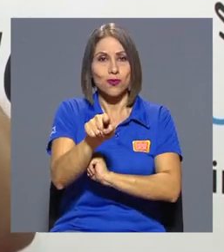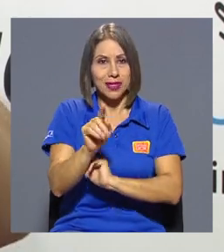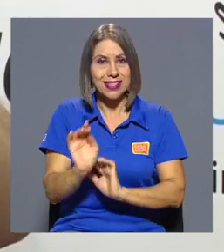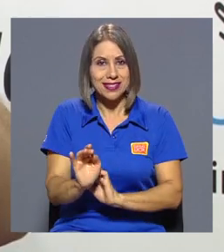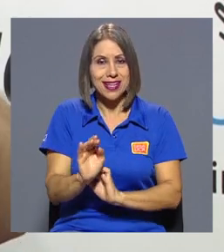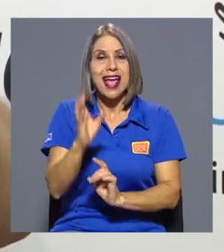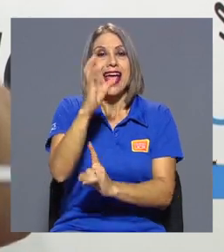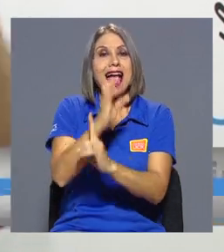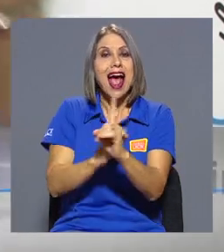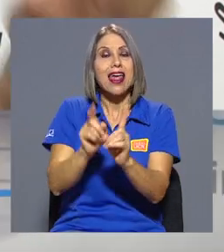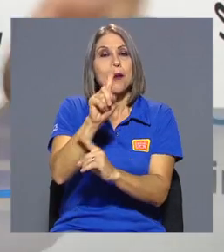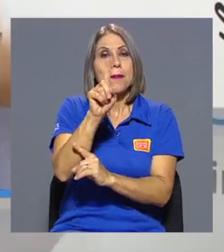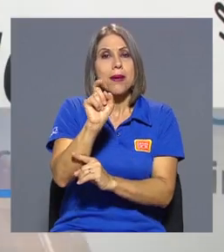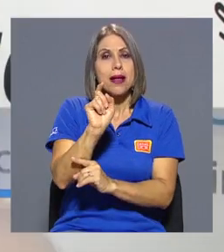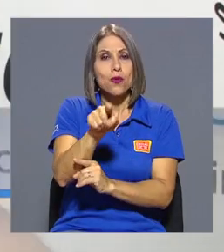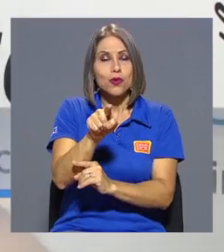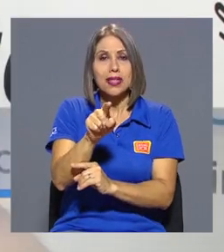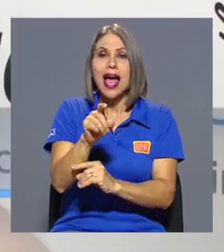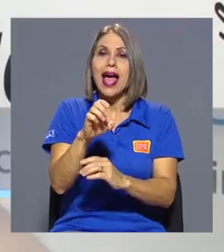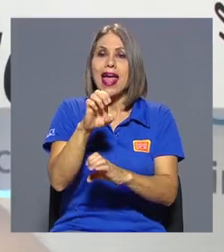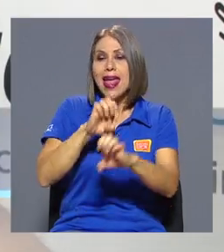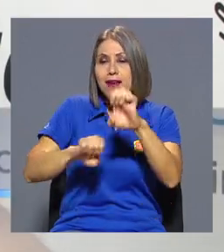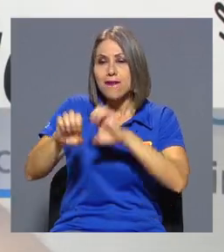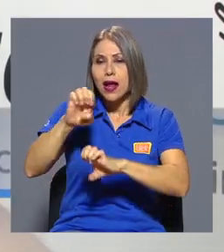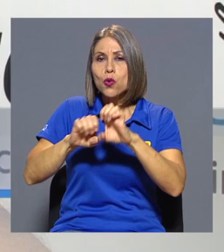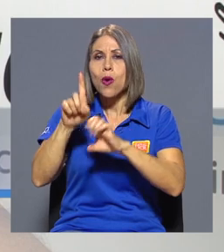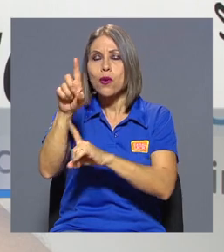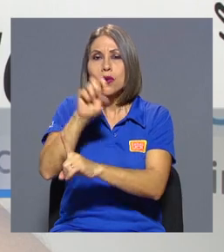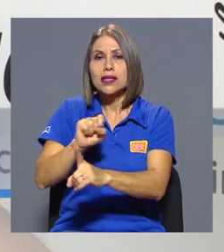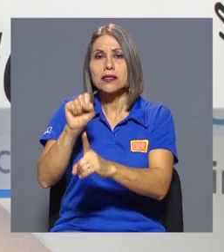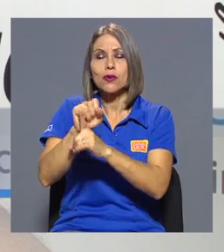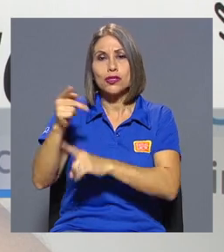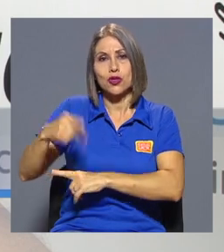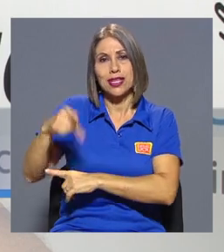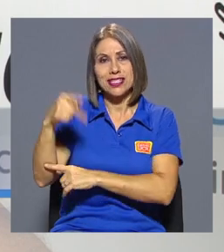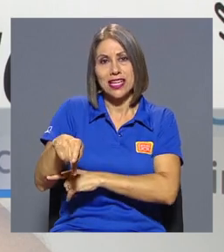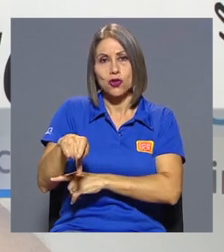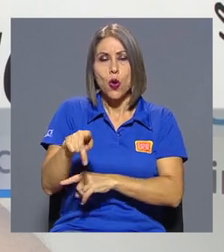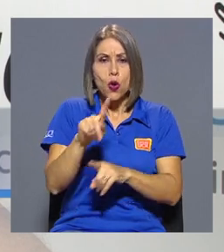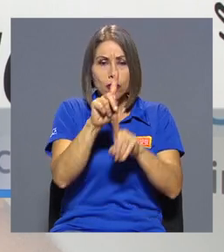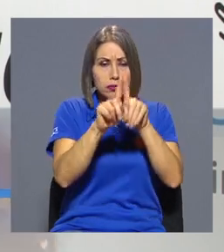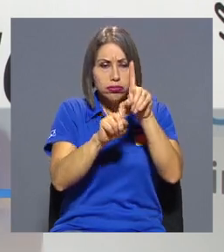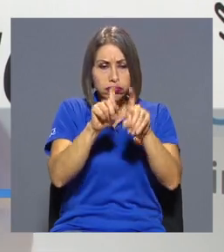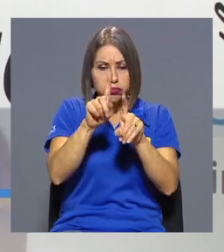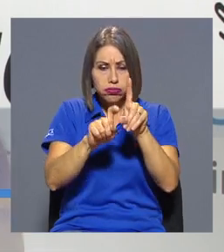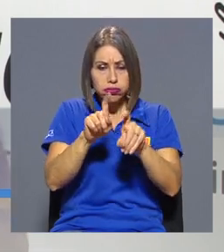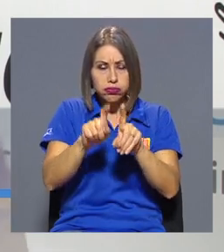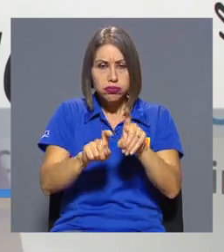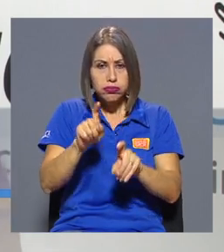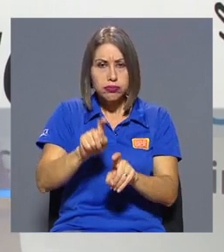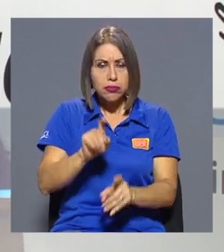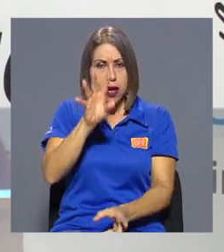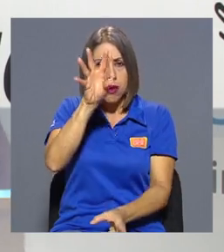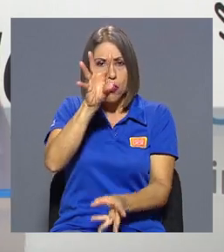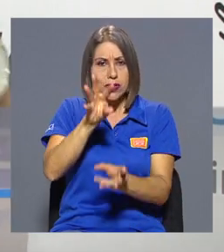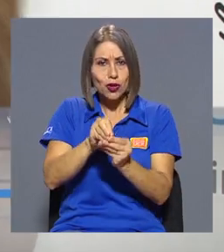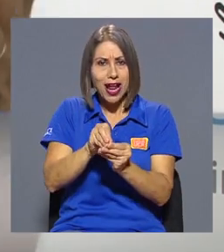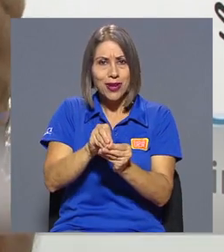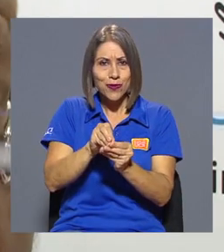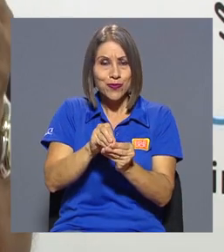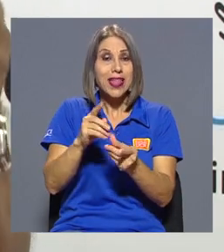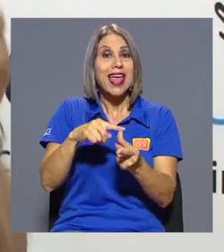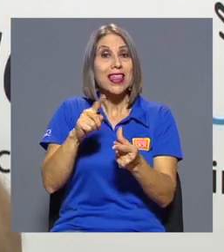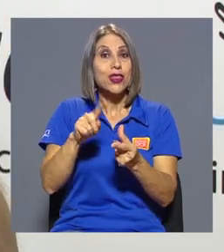cada pregunta va a evaluar una situación de riesgo potencial. Es un cuestionario. Entonces, básicamente, en